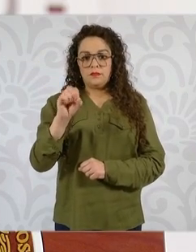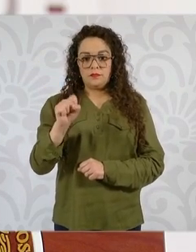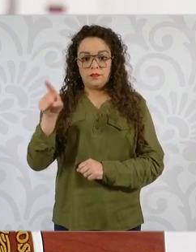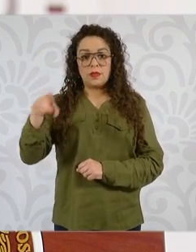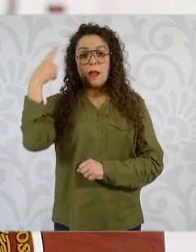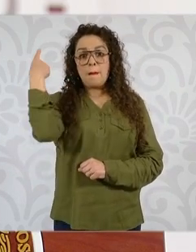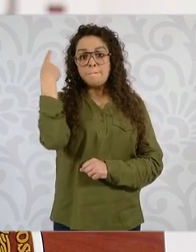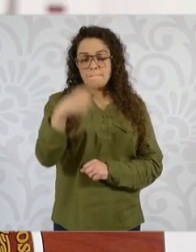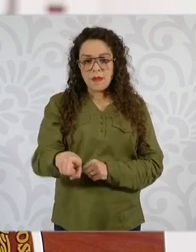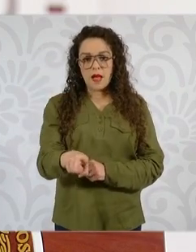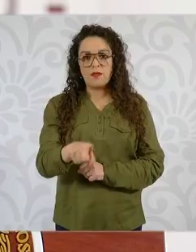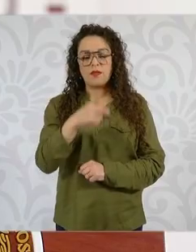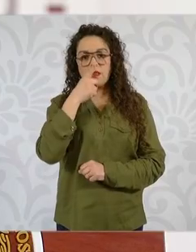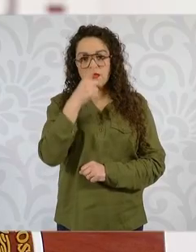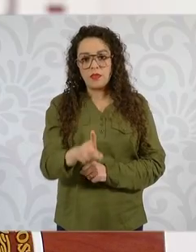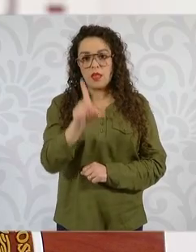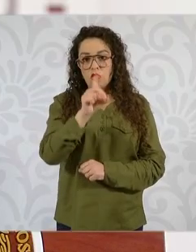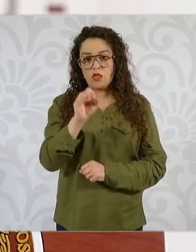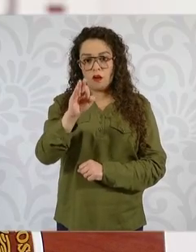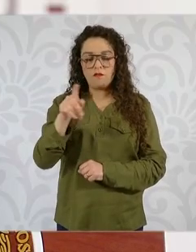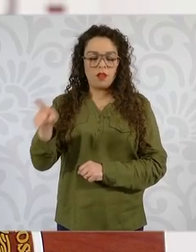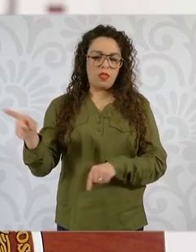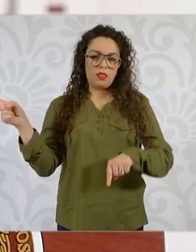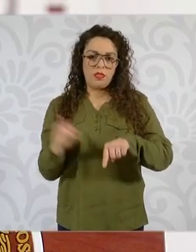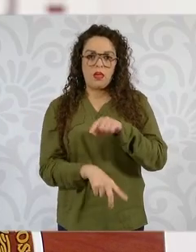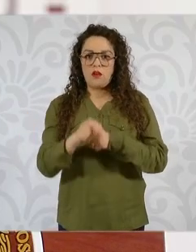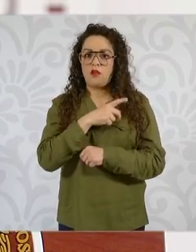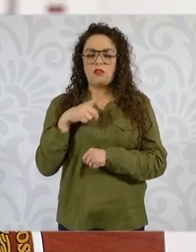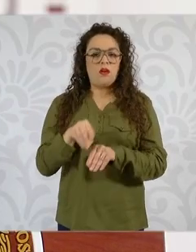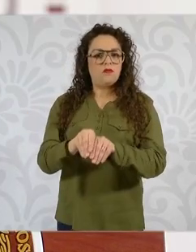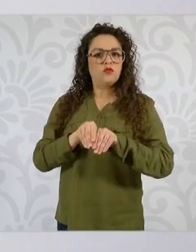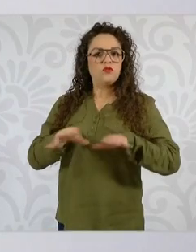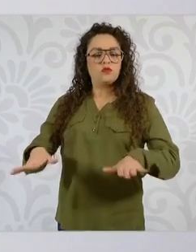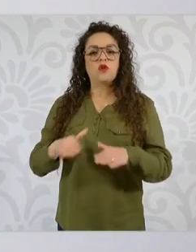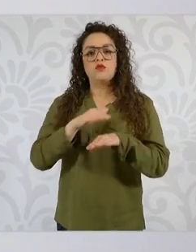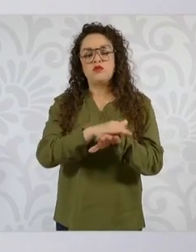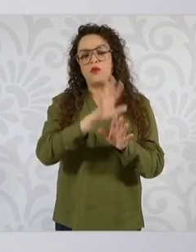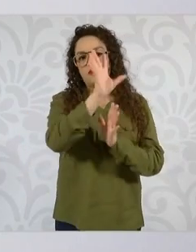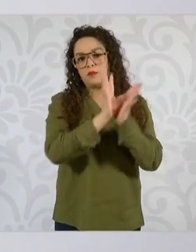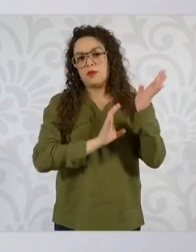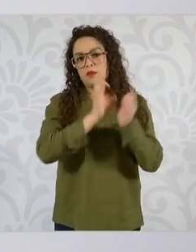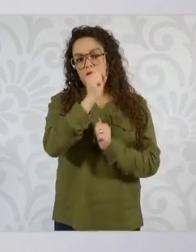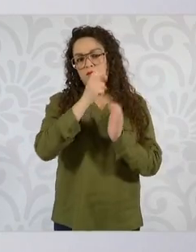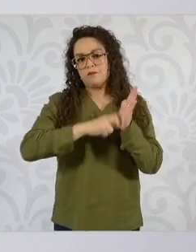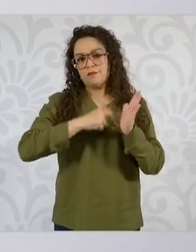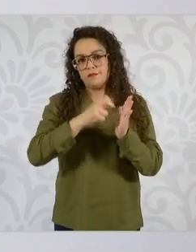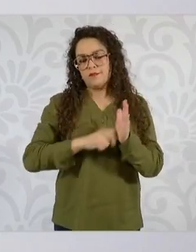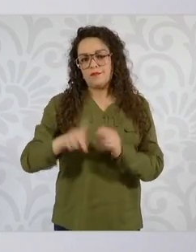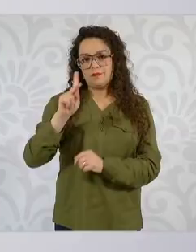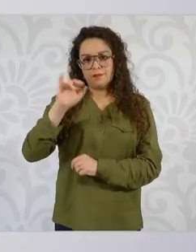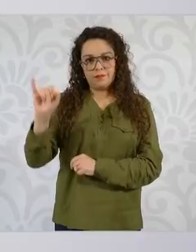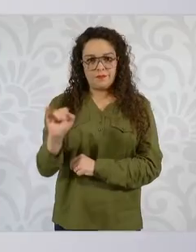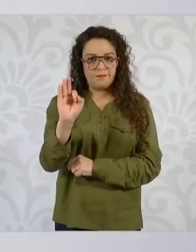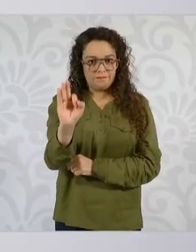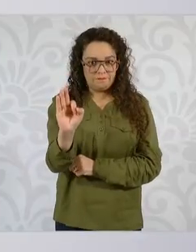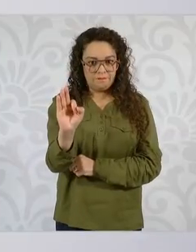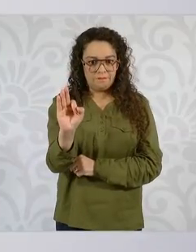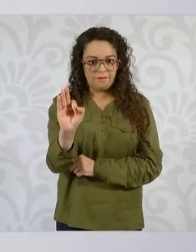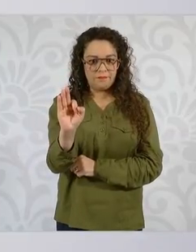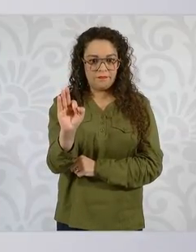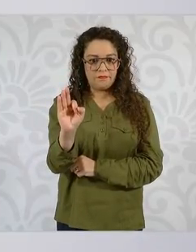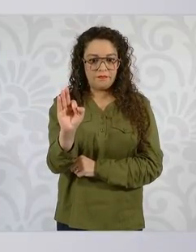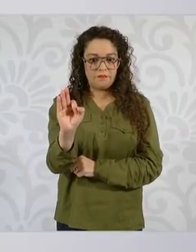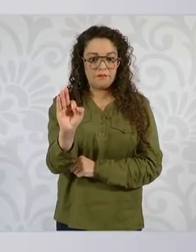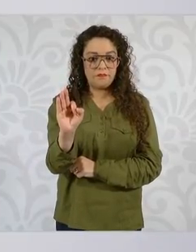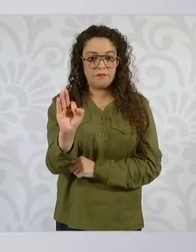publicación del Diario Oficial de la Federación de la Reforma al Poder Judicial. Y ahí dice que